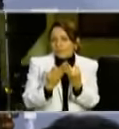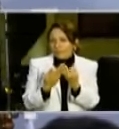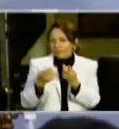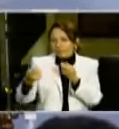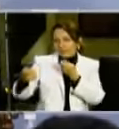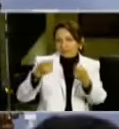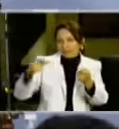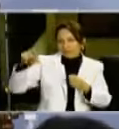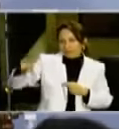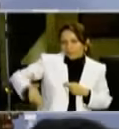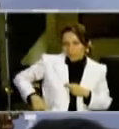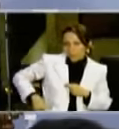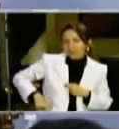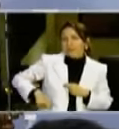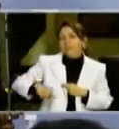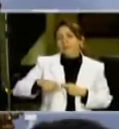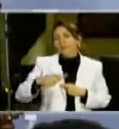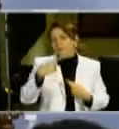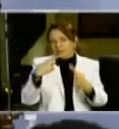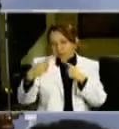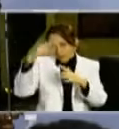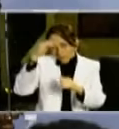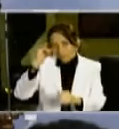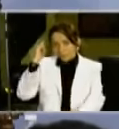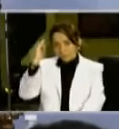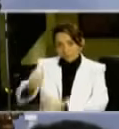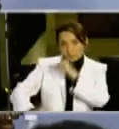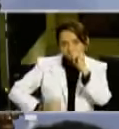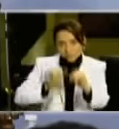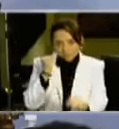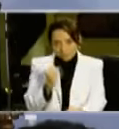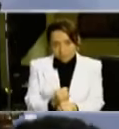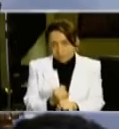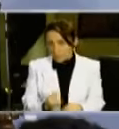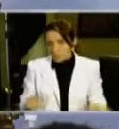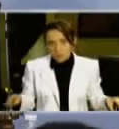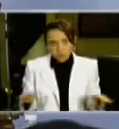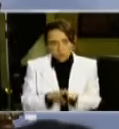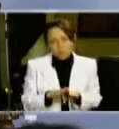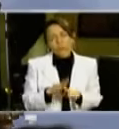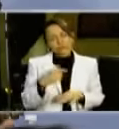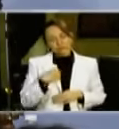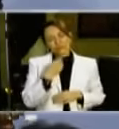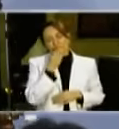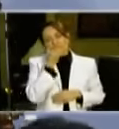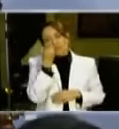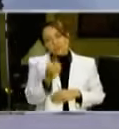que nos merece, responde precisamente a lo que yo he dicho sobre cómo está conformado